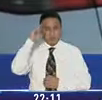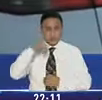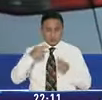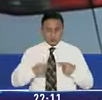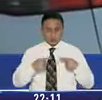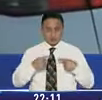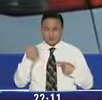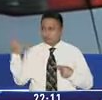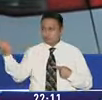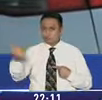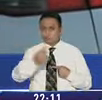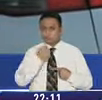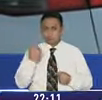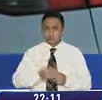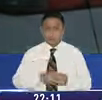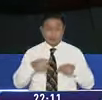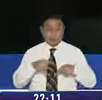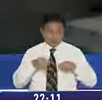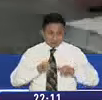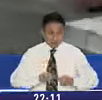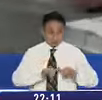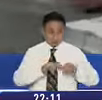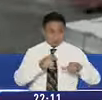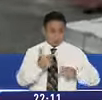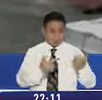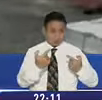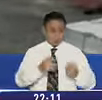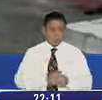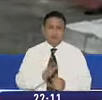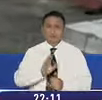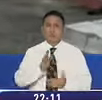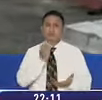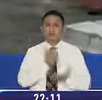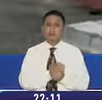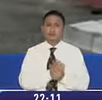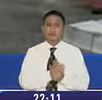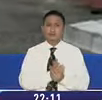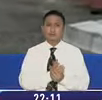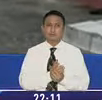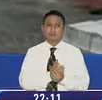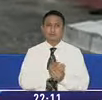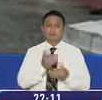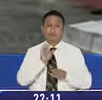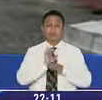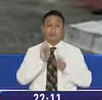todas partes para que no se sigan viendo estas matanzas entre nosotros, hermanos ecuatorianos, hermanos guayaquilenses.